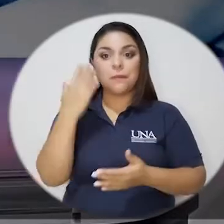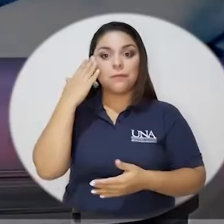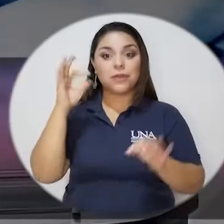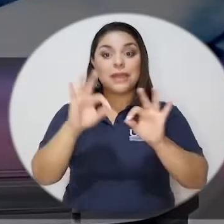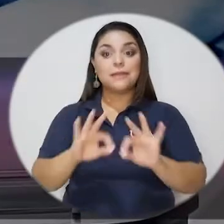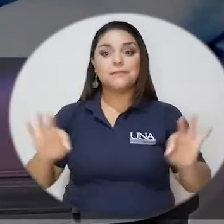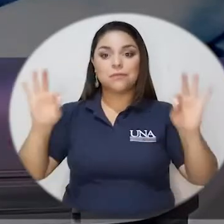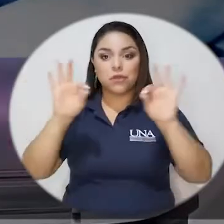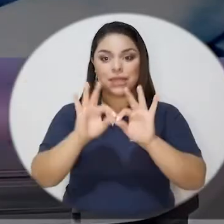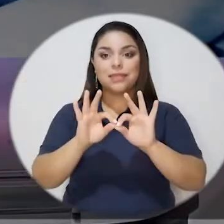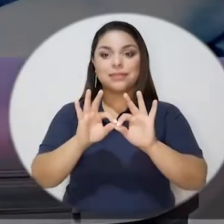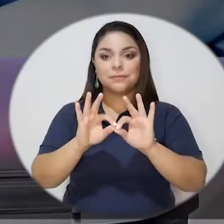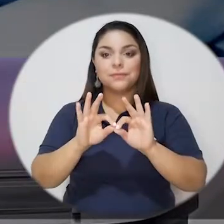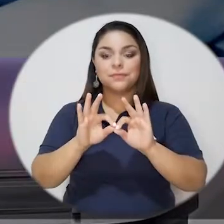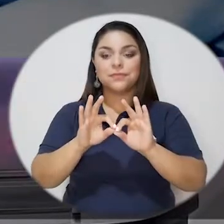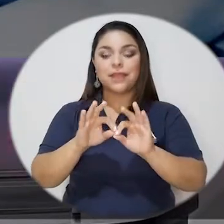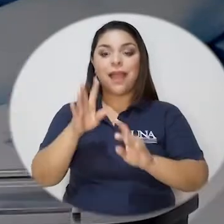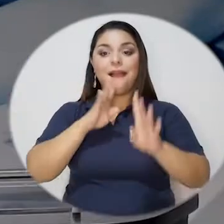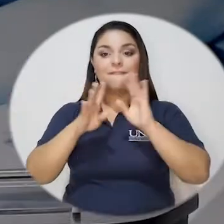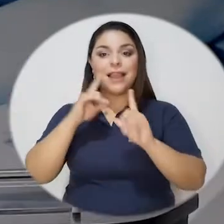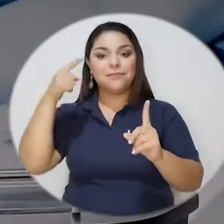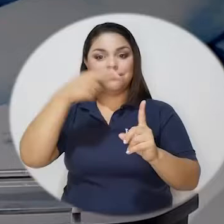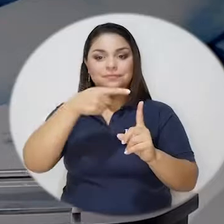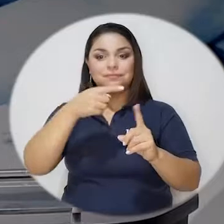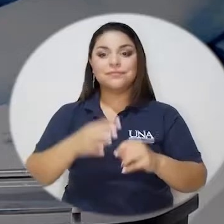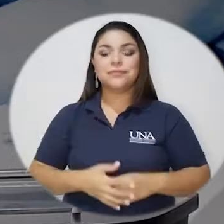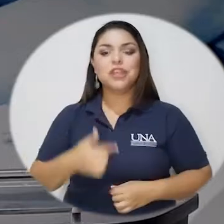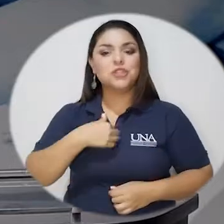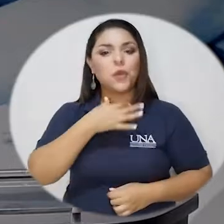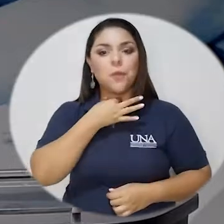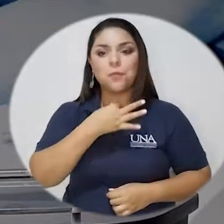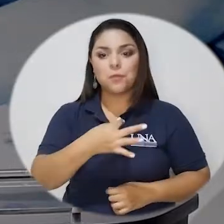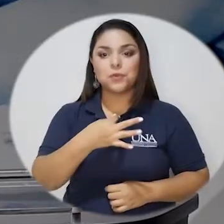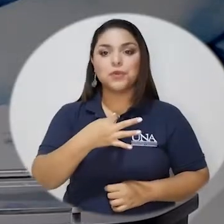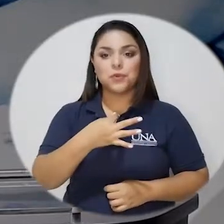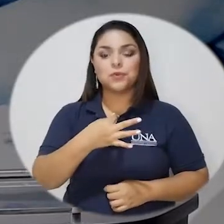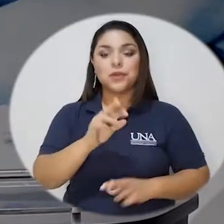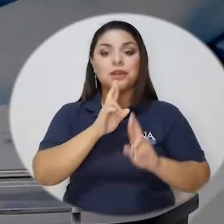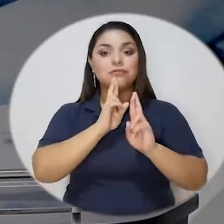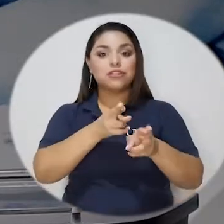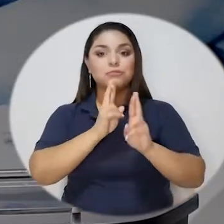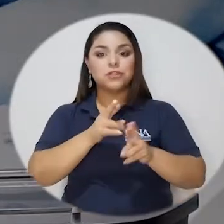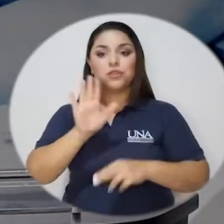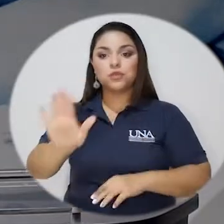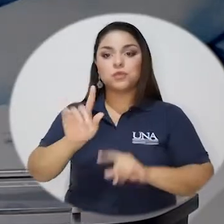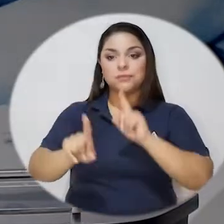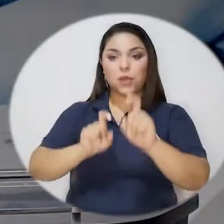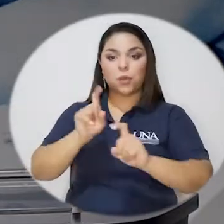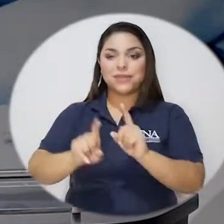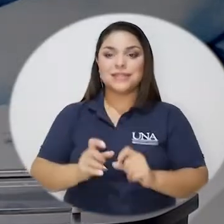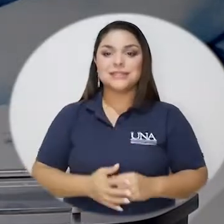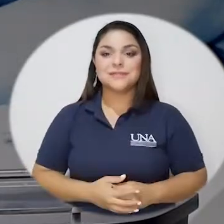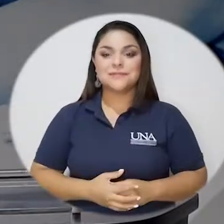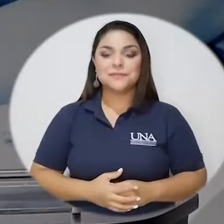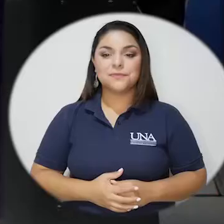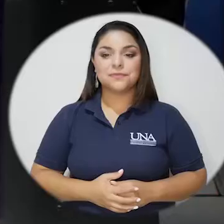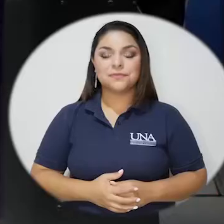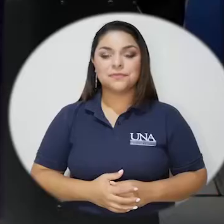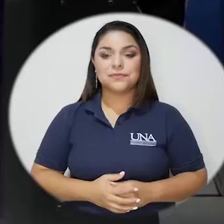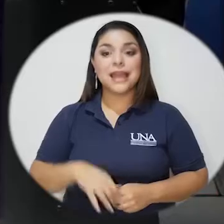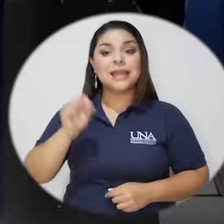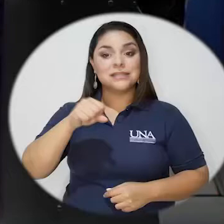es importante abordar y con mucho gusto estaré contestando sus preguntas.